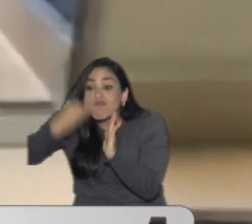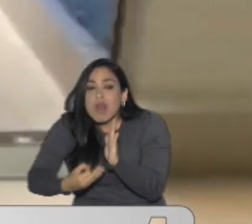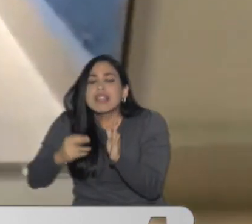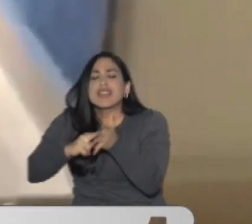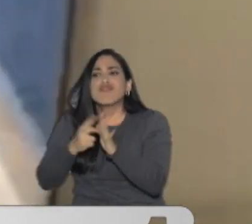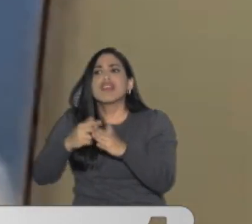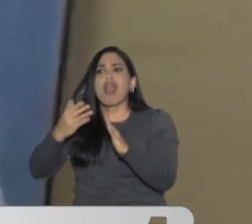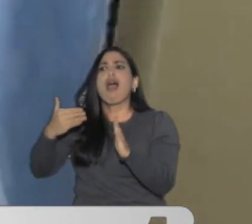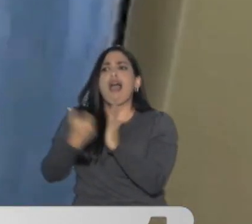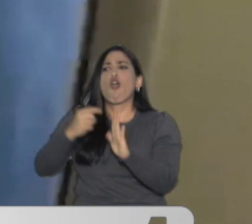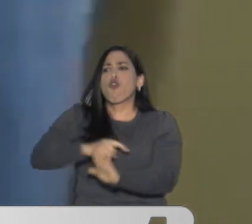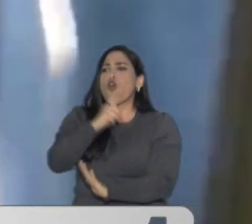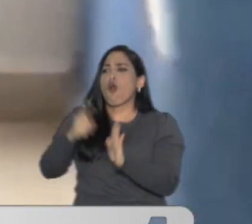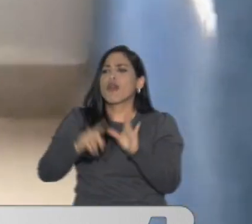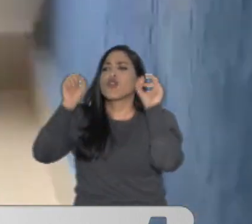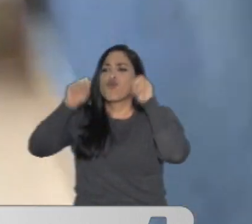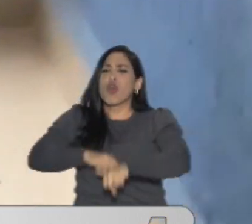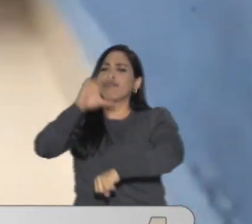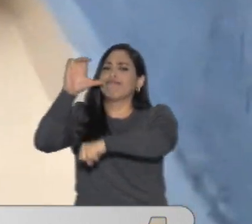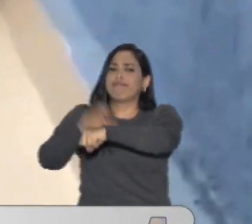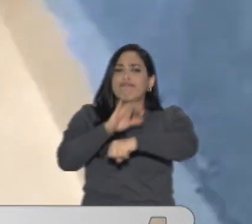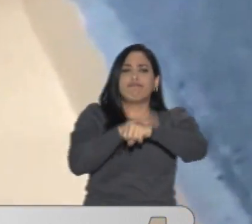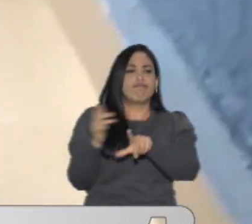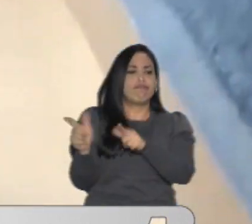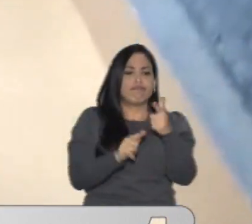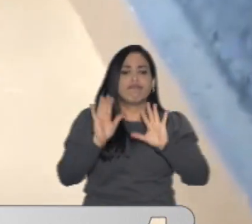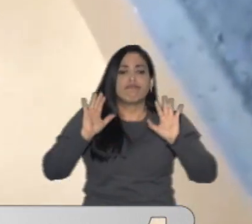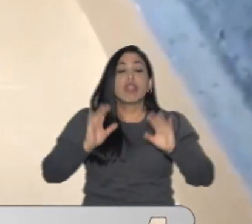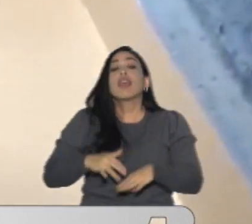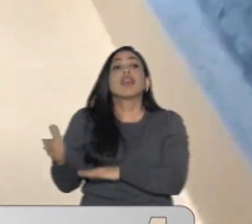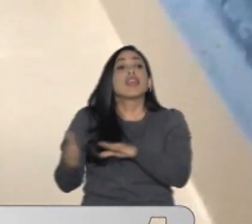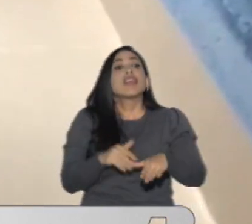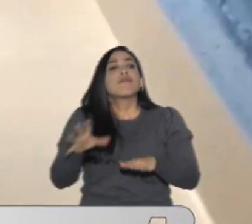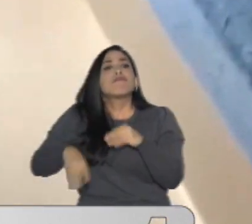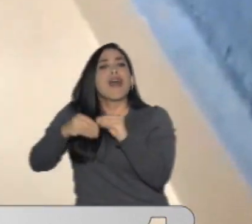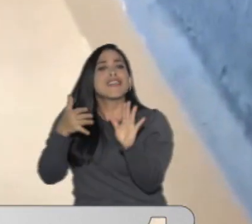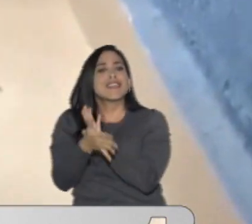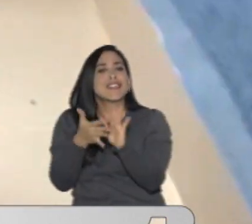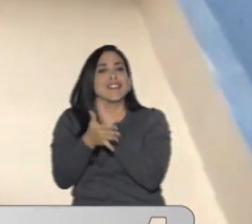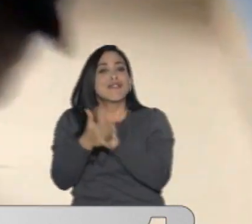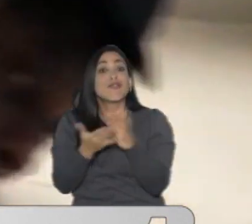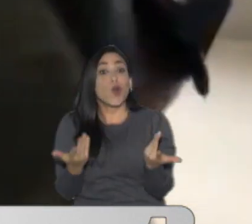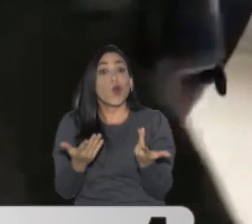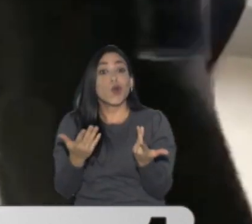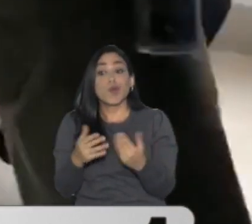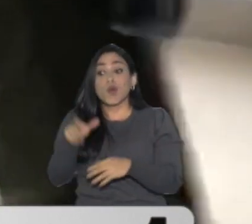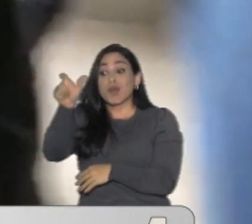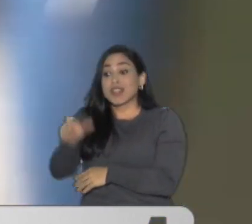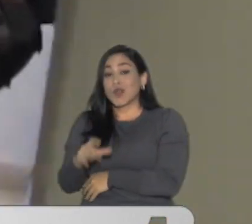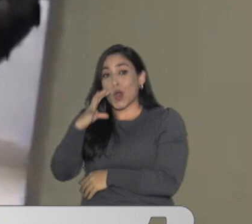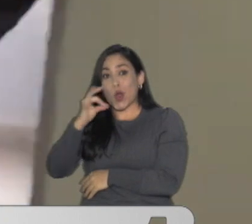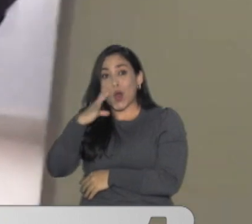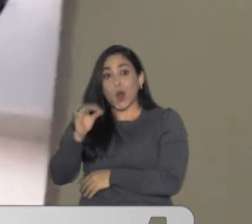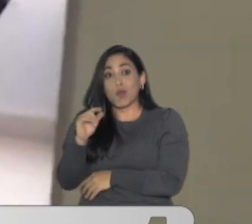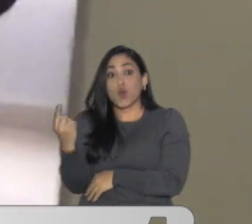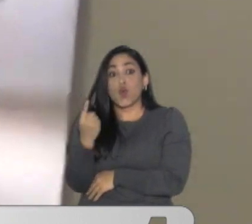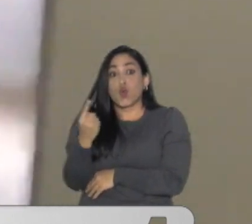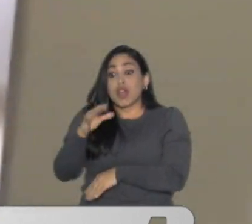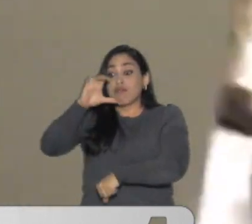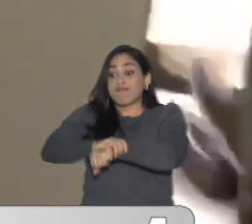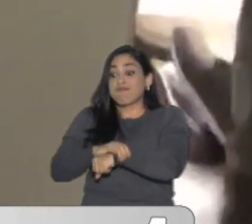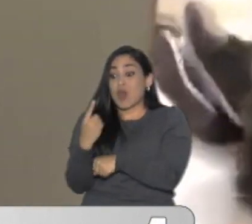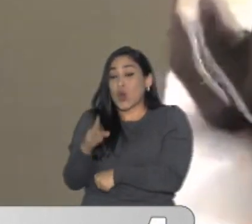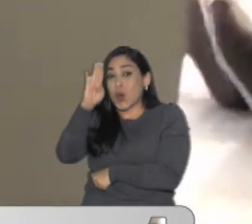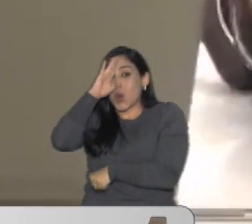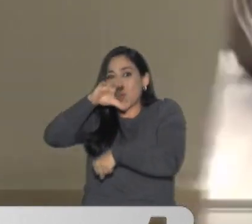motivación suficiente para realizar las capturas. De otro lado, le cuento también que en contra del guardia del IMPEC, el único capturado por